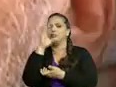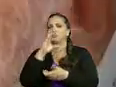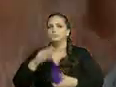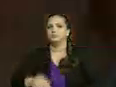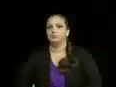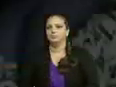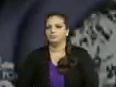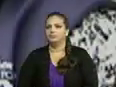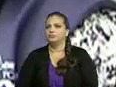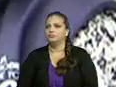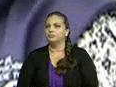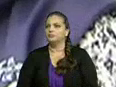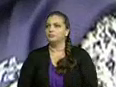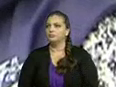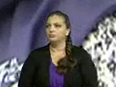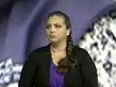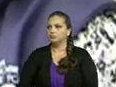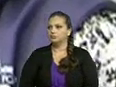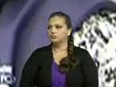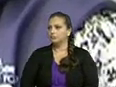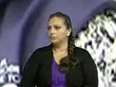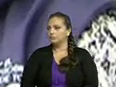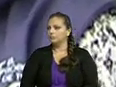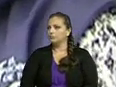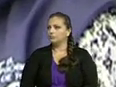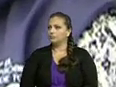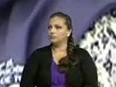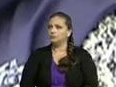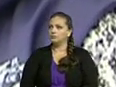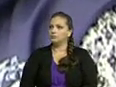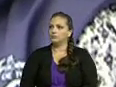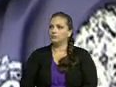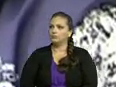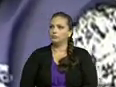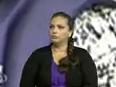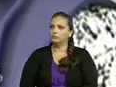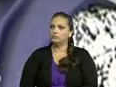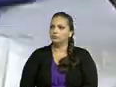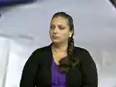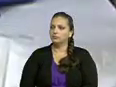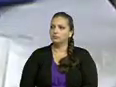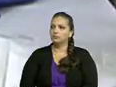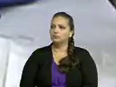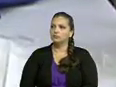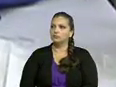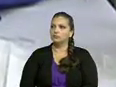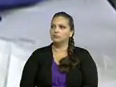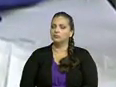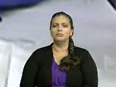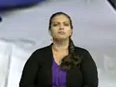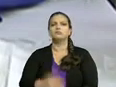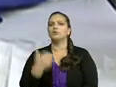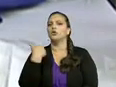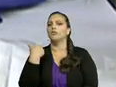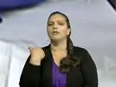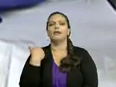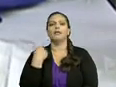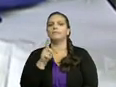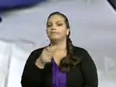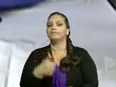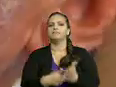ese lugar y los moradores me indicaron que es un señor que anda deambulando en las calles, no tiene